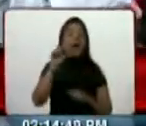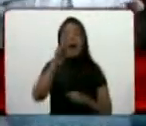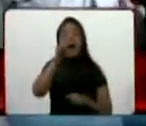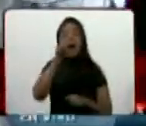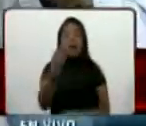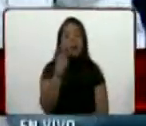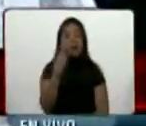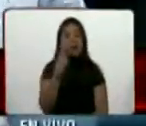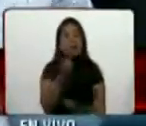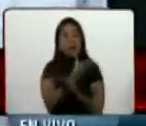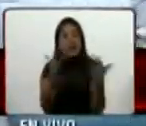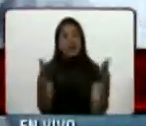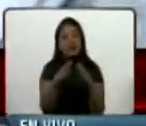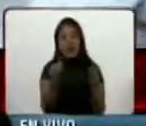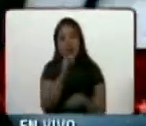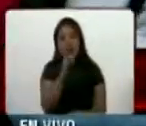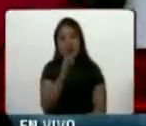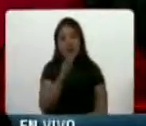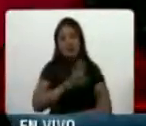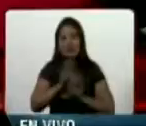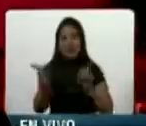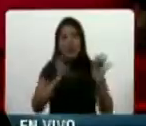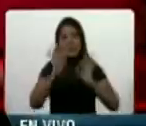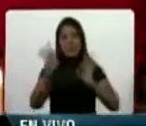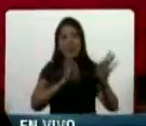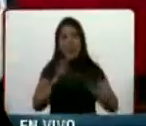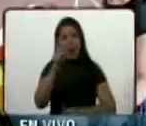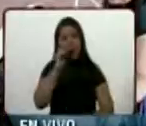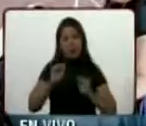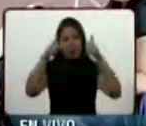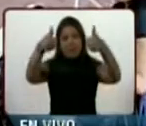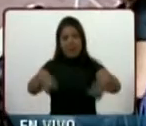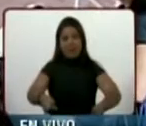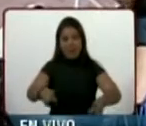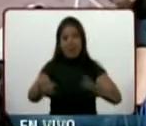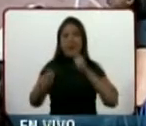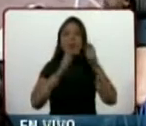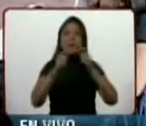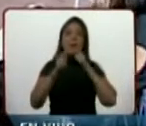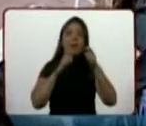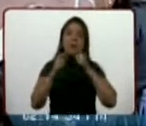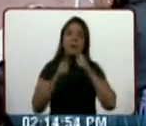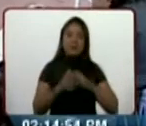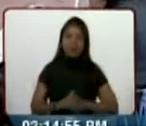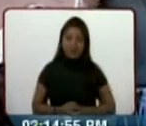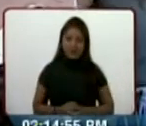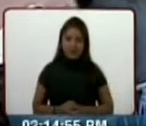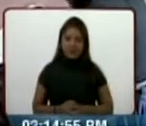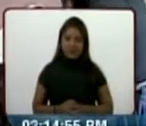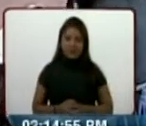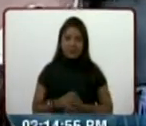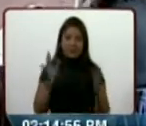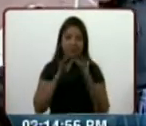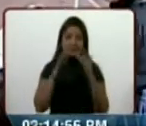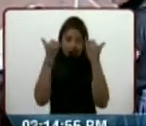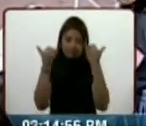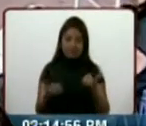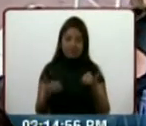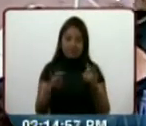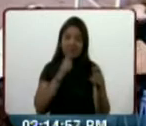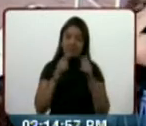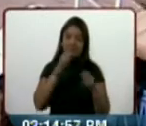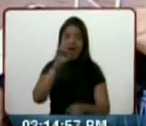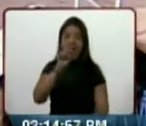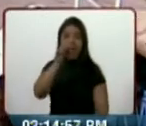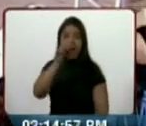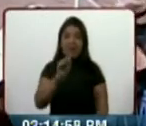llevarles a ustedes la información. Ya se prepara Nicolás Maduro para iniciar esta rueda de prensa. Vamos a darle de inmediato el contacto a nuestra compañera Ana